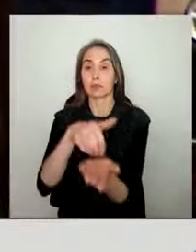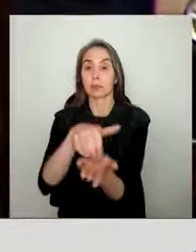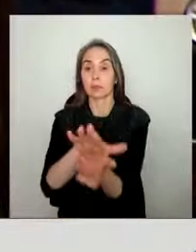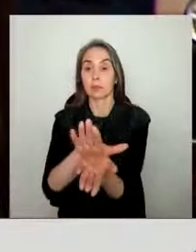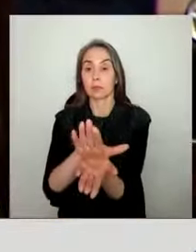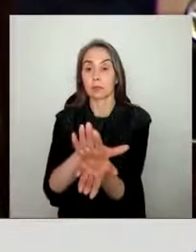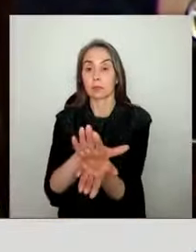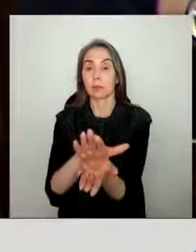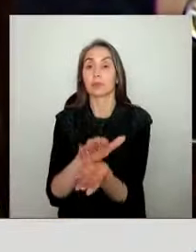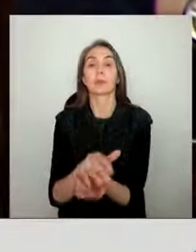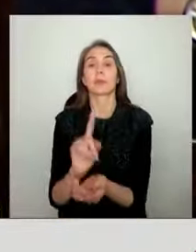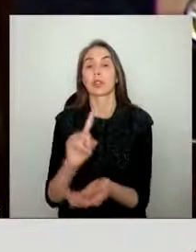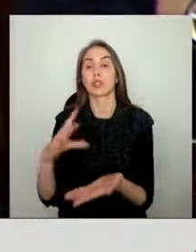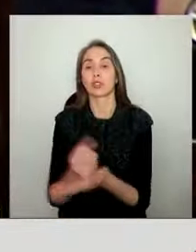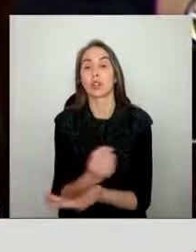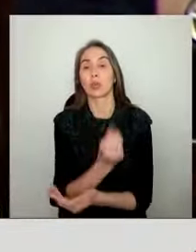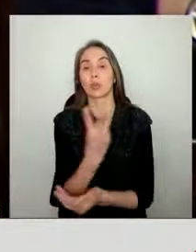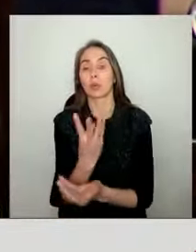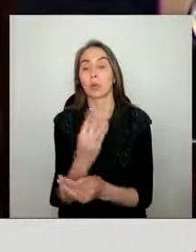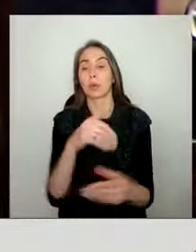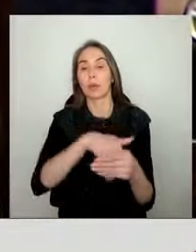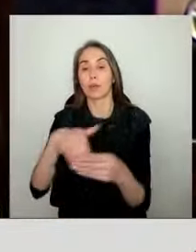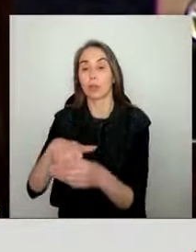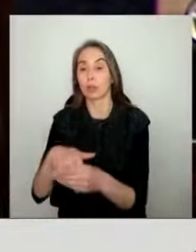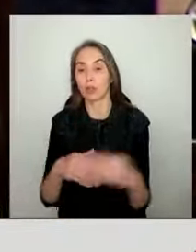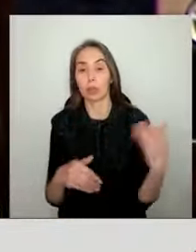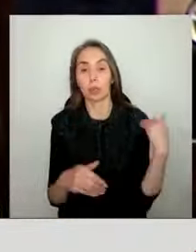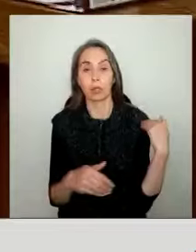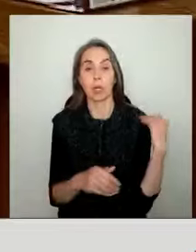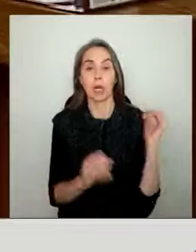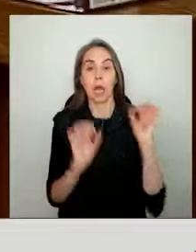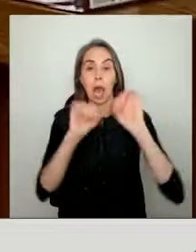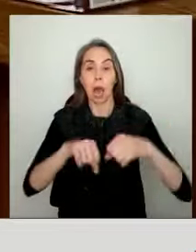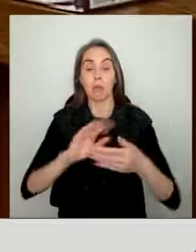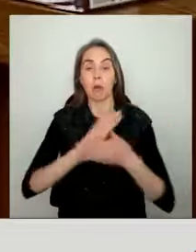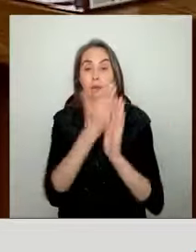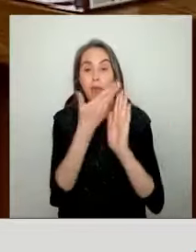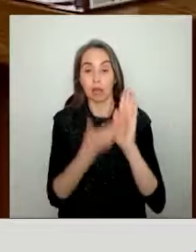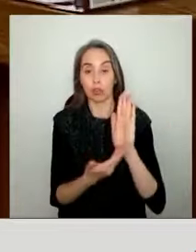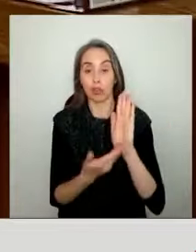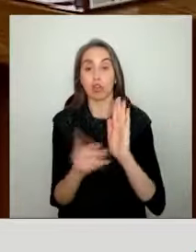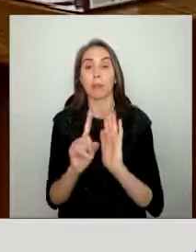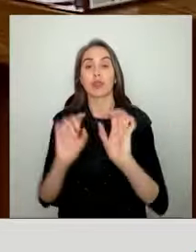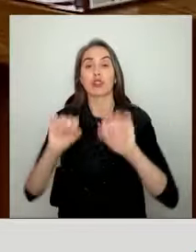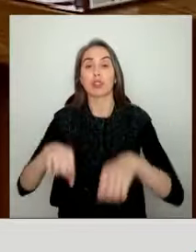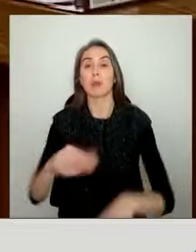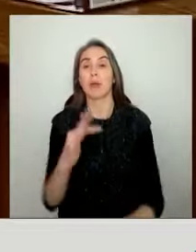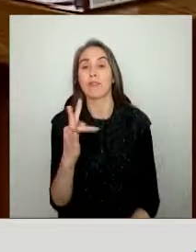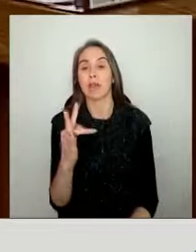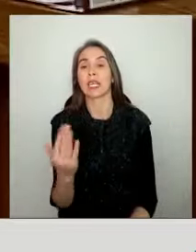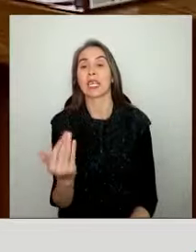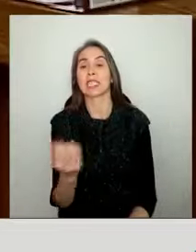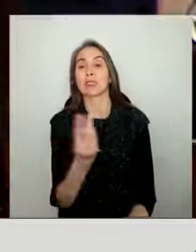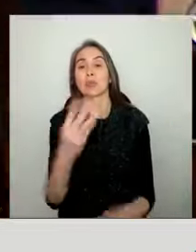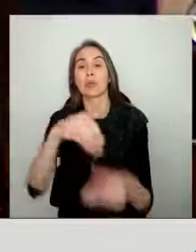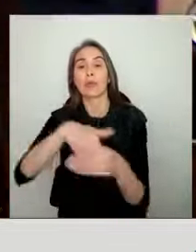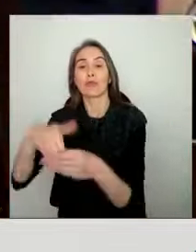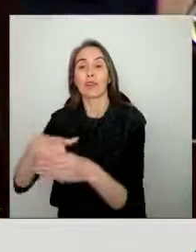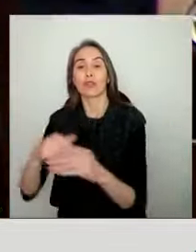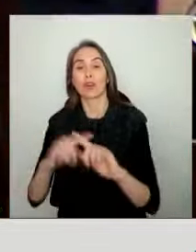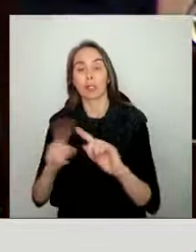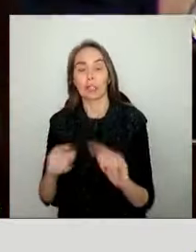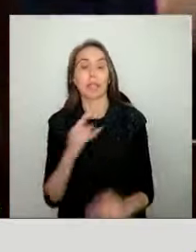de quum se aprueba todo salvo la letra f que requería el cuum Exacto tal